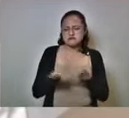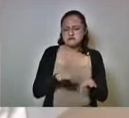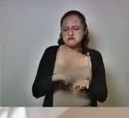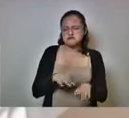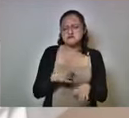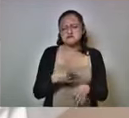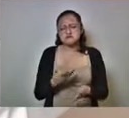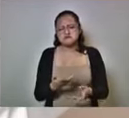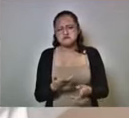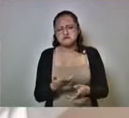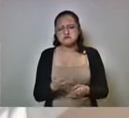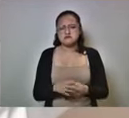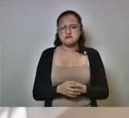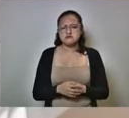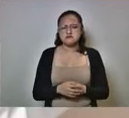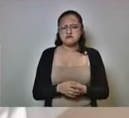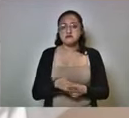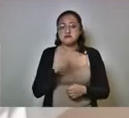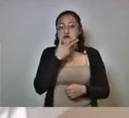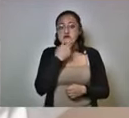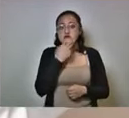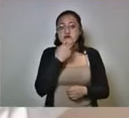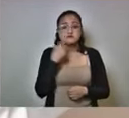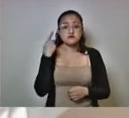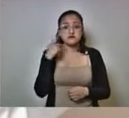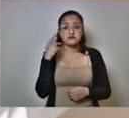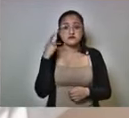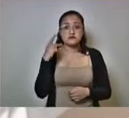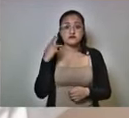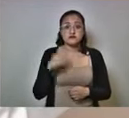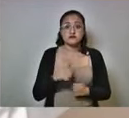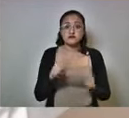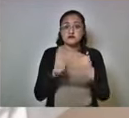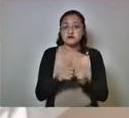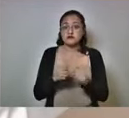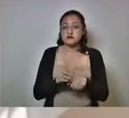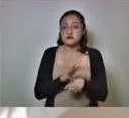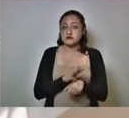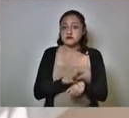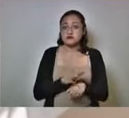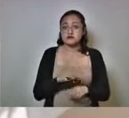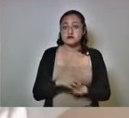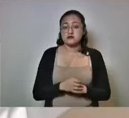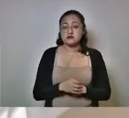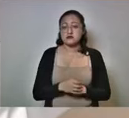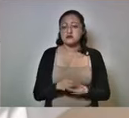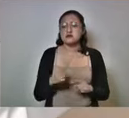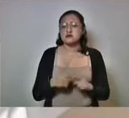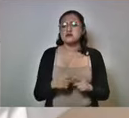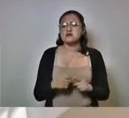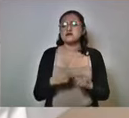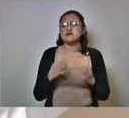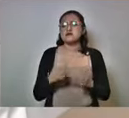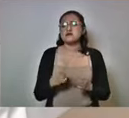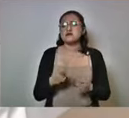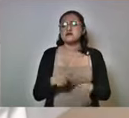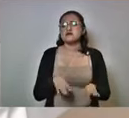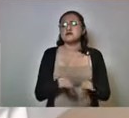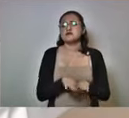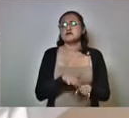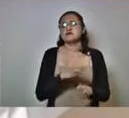trabajando, de un poblano con COVID, que estaba en la